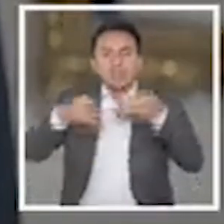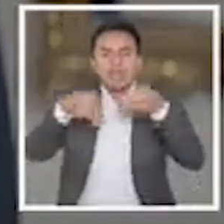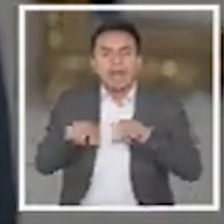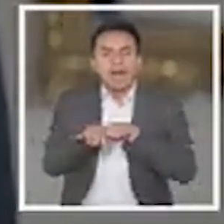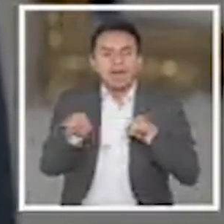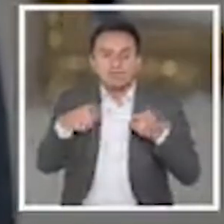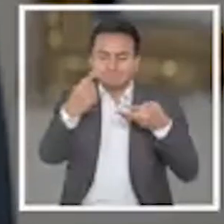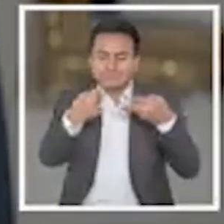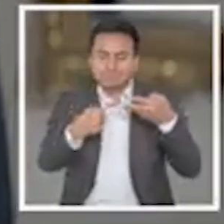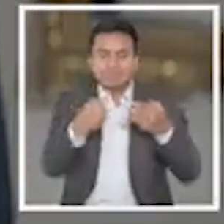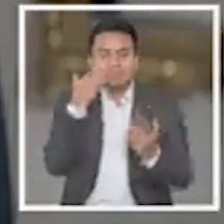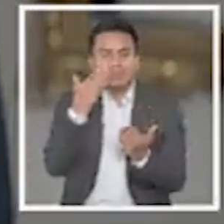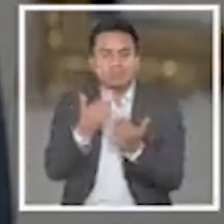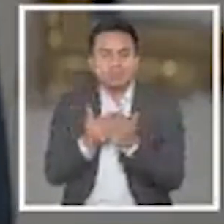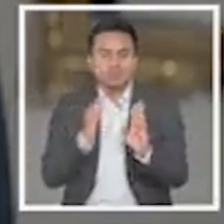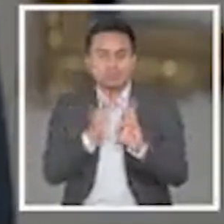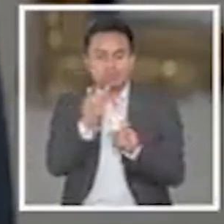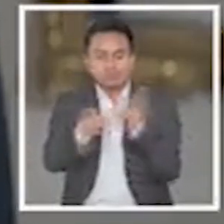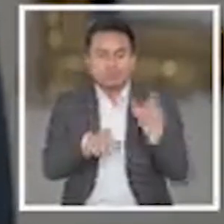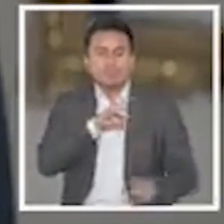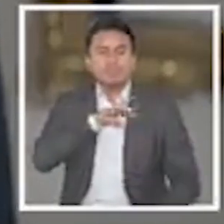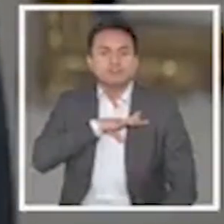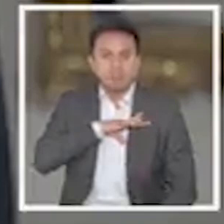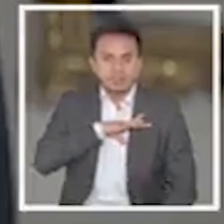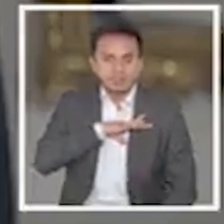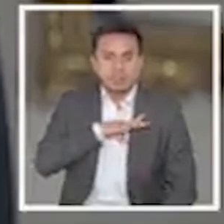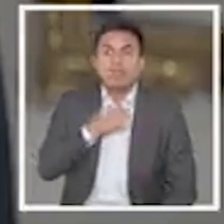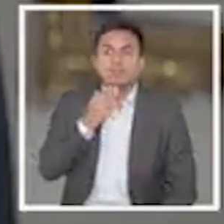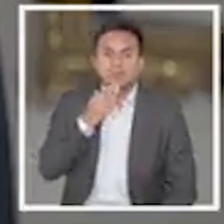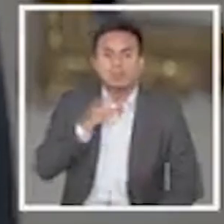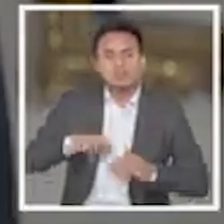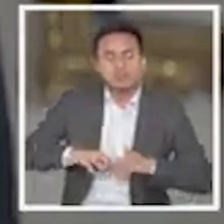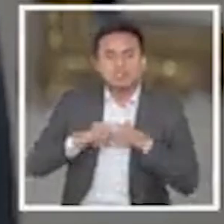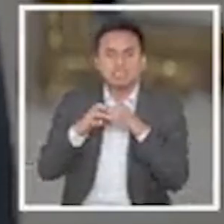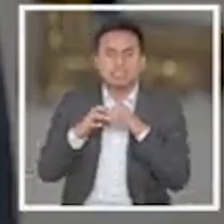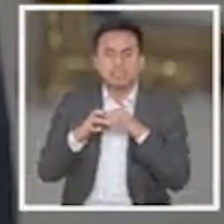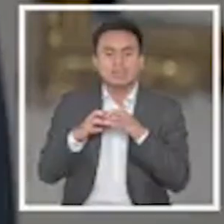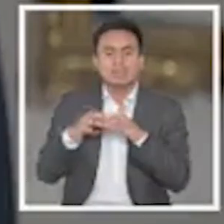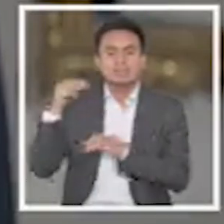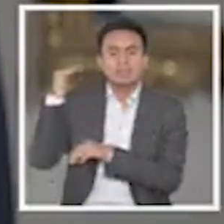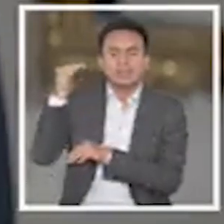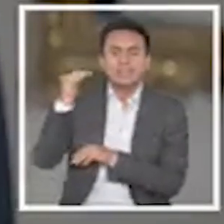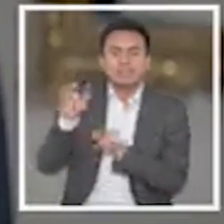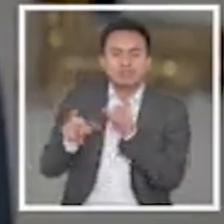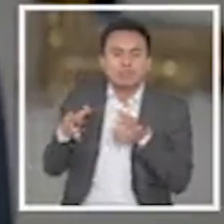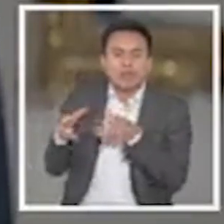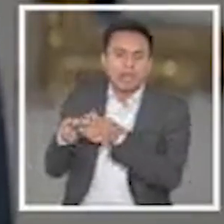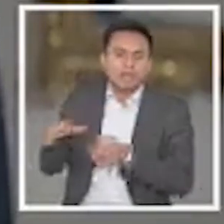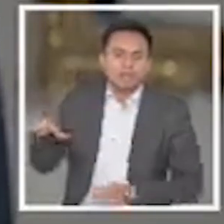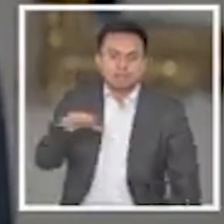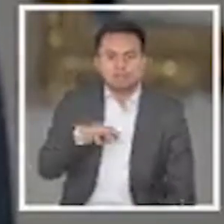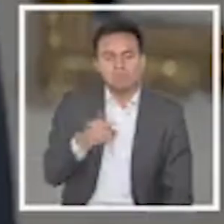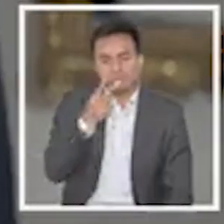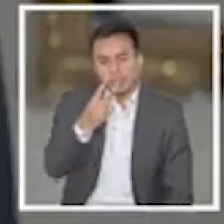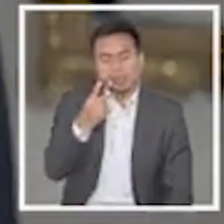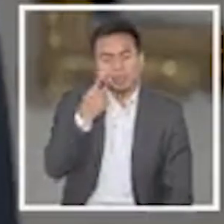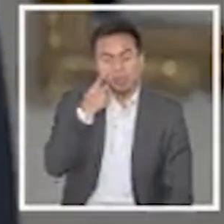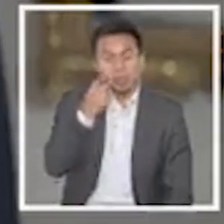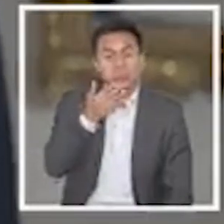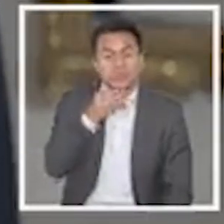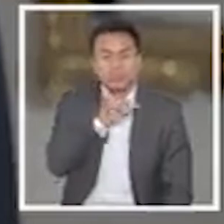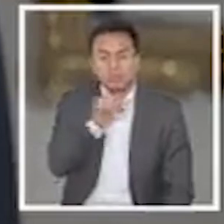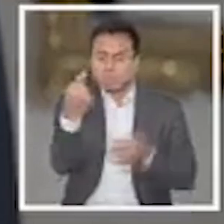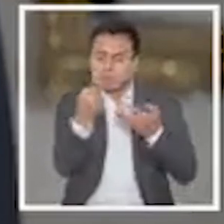concretar acuerdos que vayan en directo beneficio de nuestros compatriotas y que fortalezcan la hermandad entre los pueblos. Estuvimos viendo